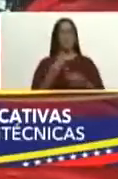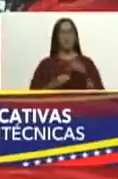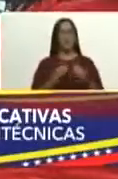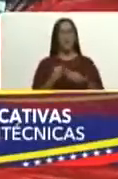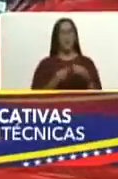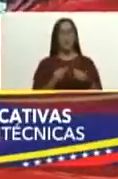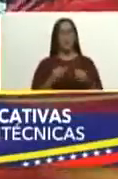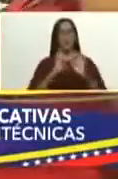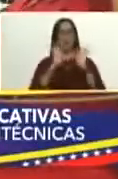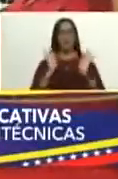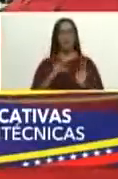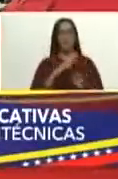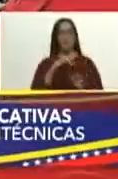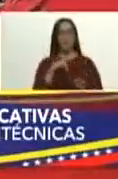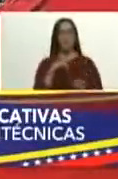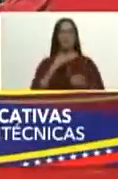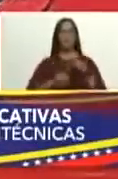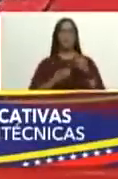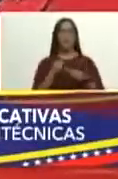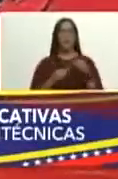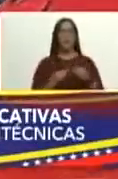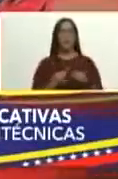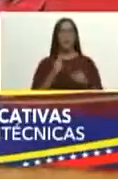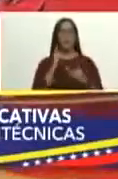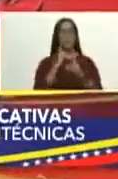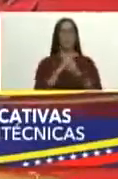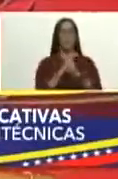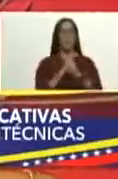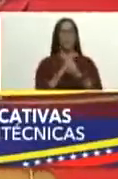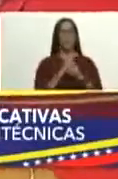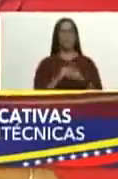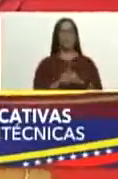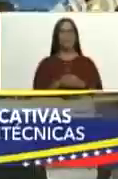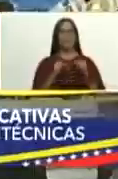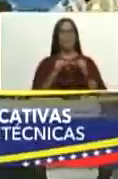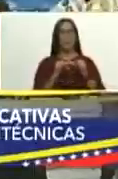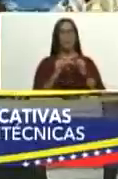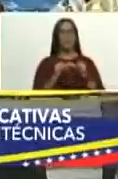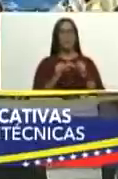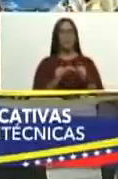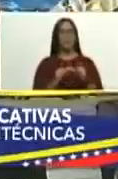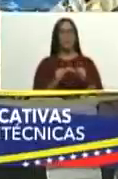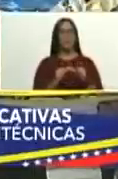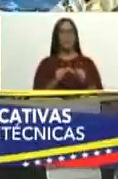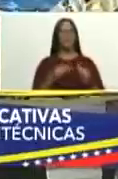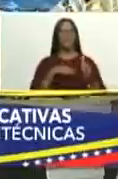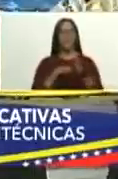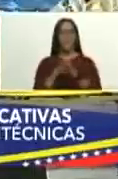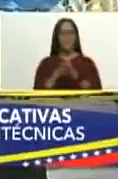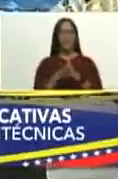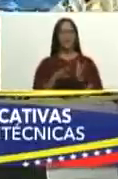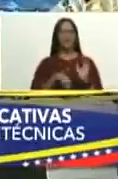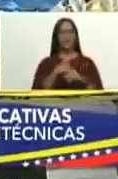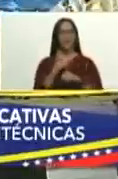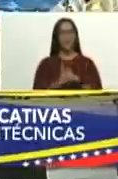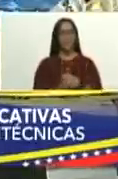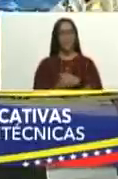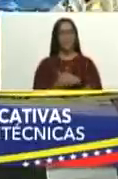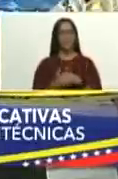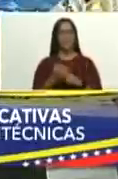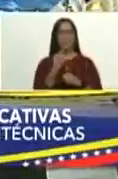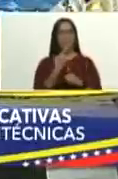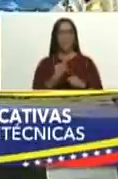estilo nuestro y lo haremos puntualizando. Y para seguir desarrollando, por supuesto, este gran proyecto, lo